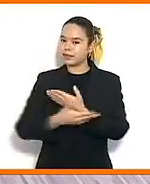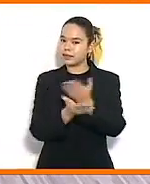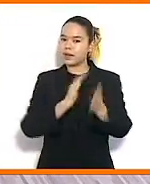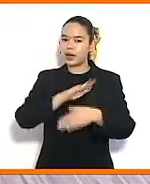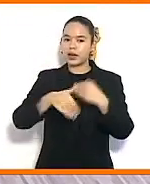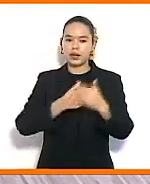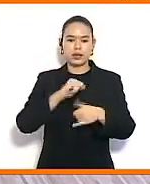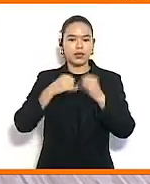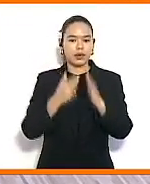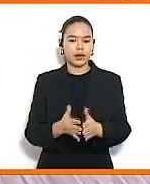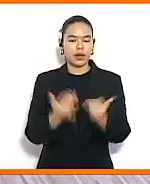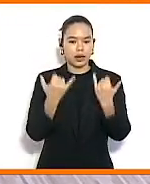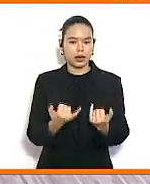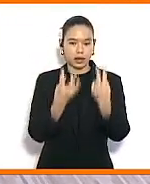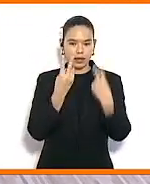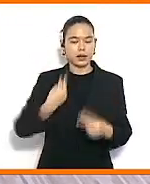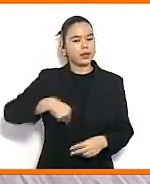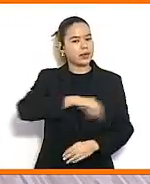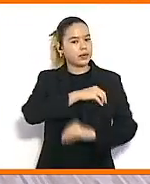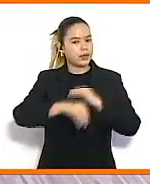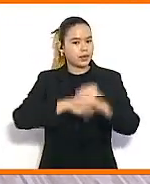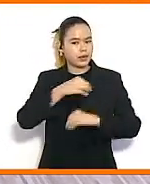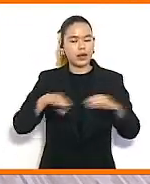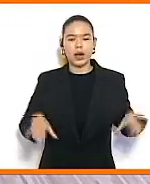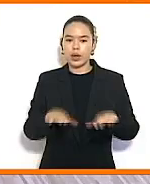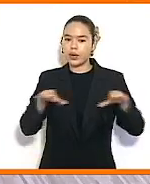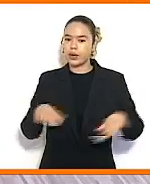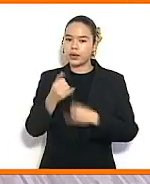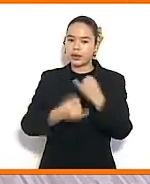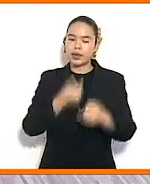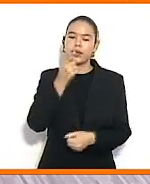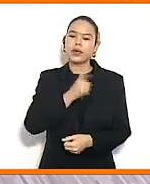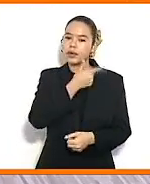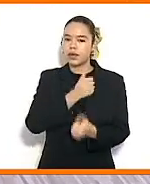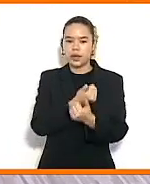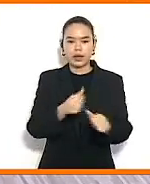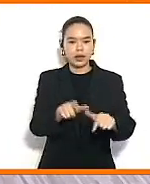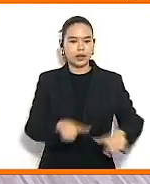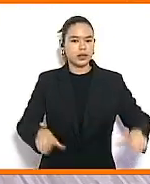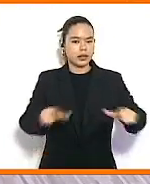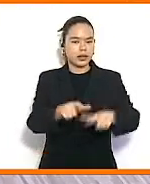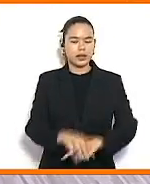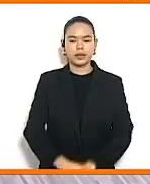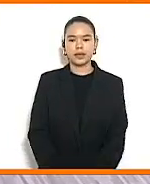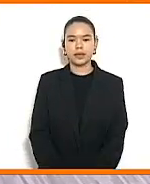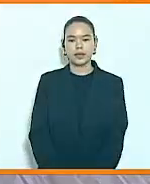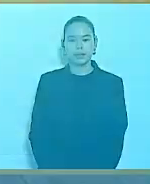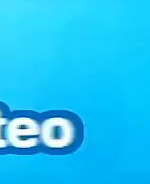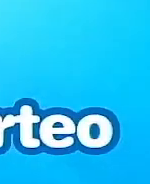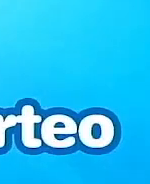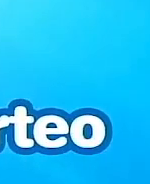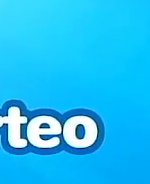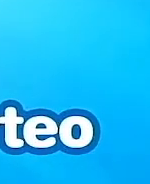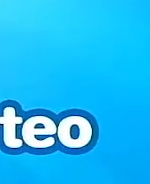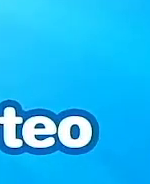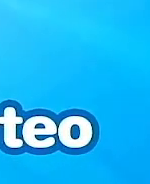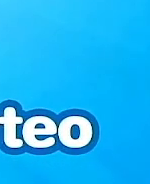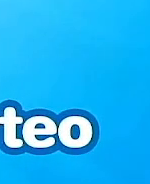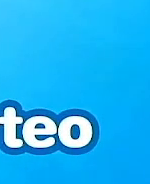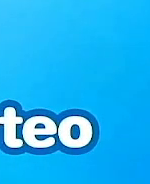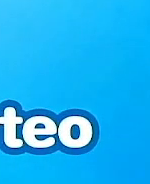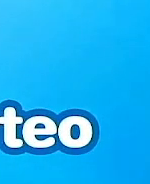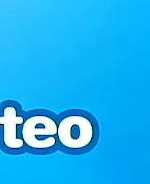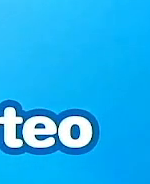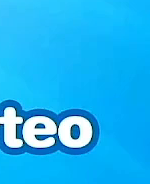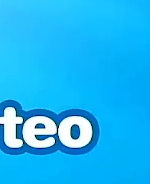han sintonizado nuestro sorteo. A jugar se ha dicho con Loto, donde quiera que estés. ¡Ay, qué